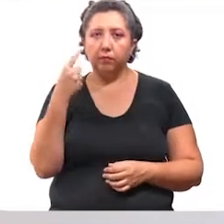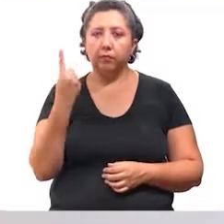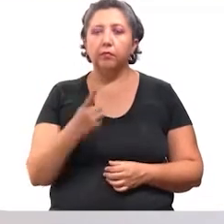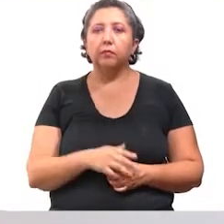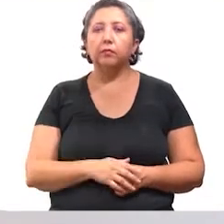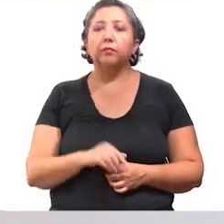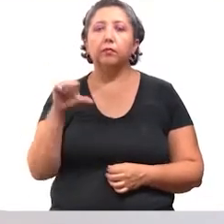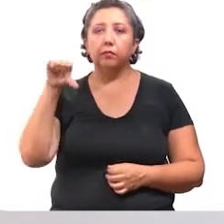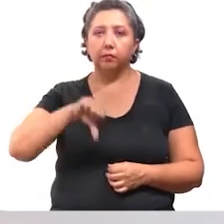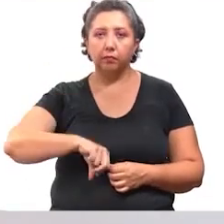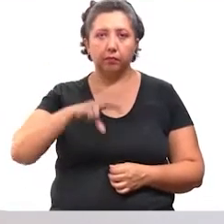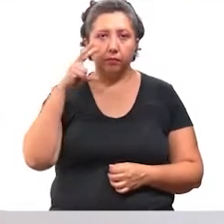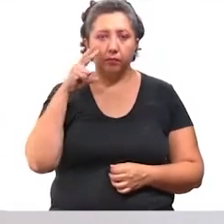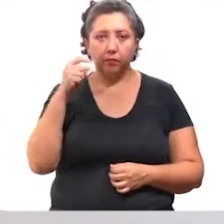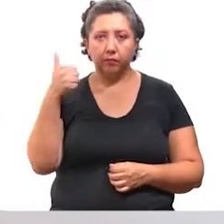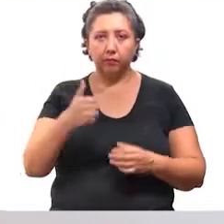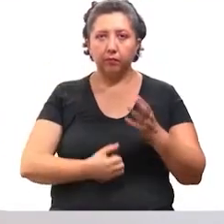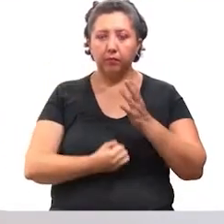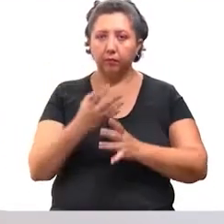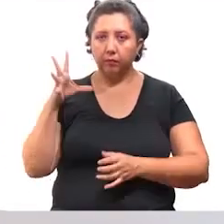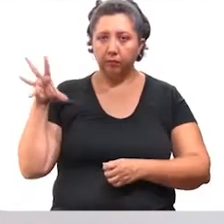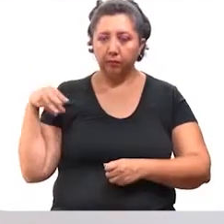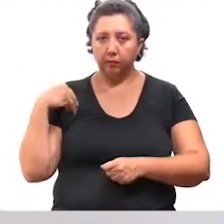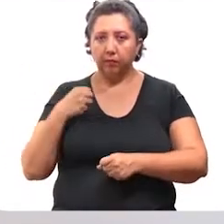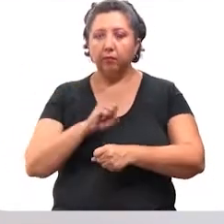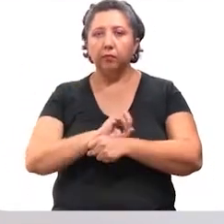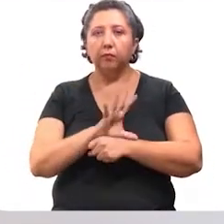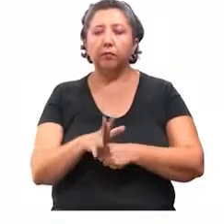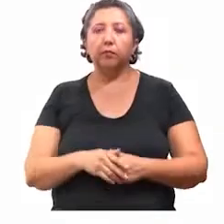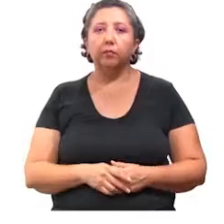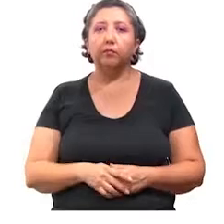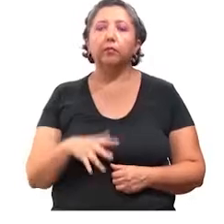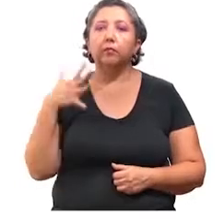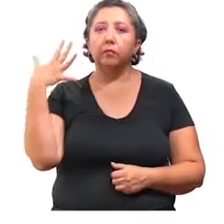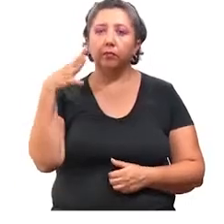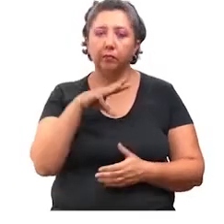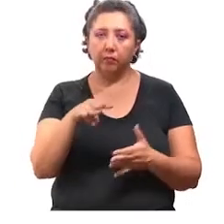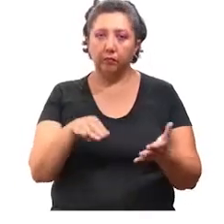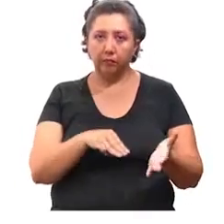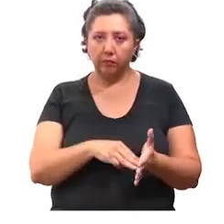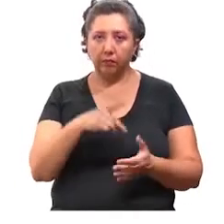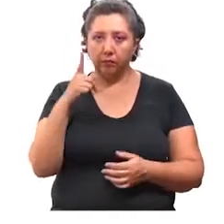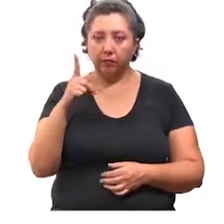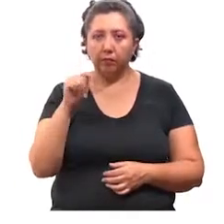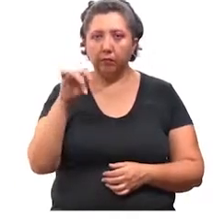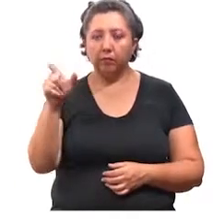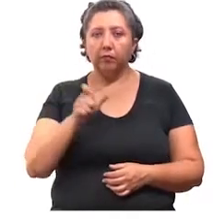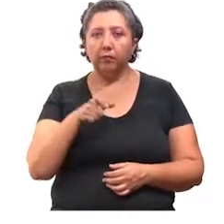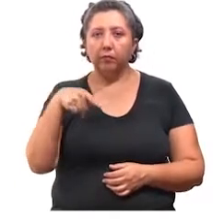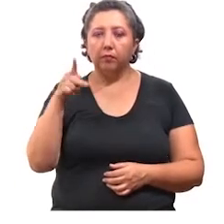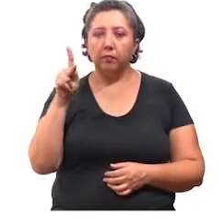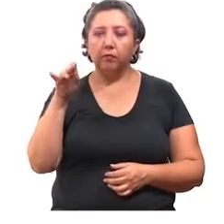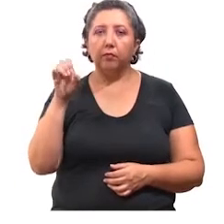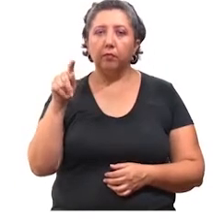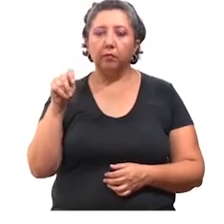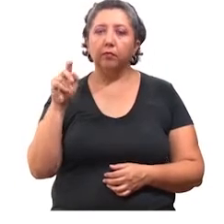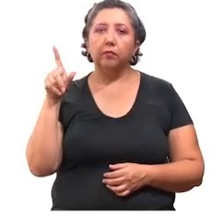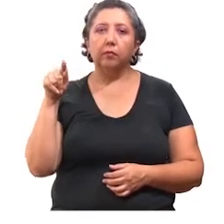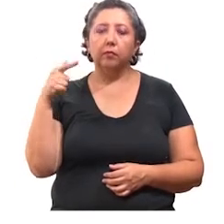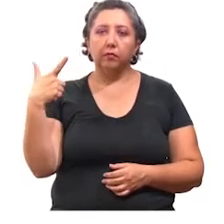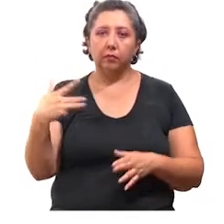77.521. Hoy se detectaron 6 nuevos contagios de coronavirus, 5 en Mérida y 1 en Tixcocop. De los